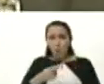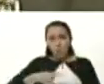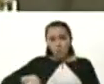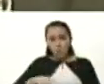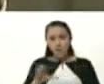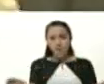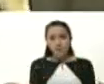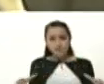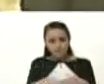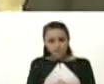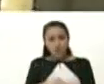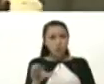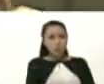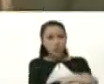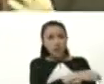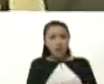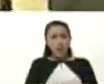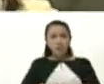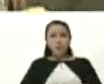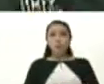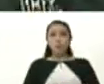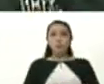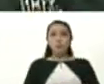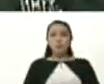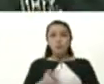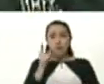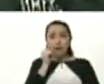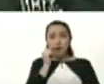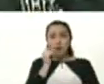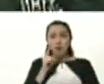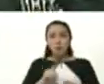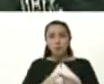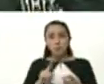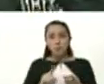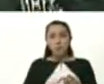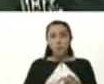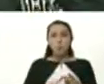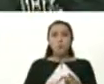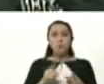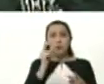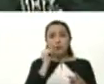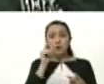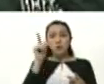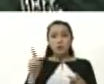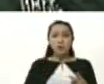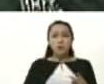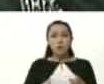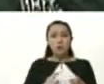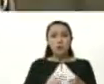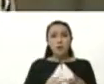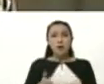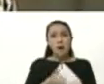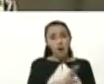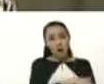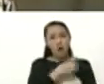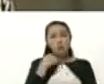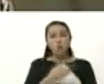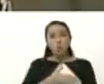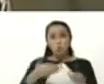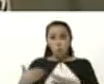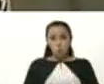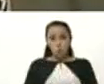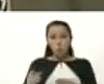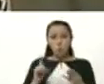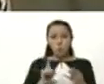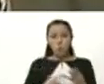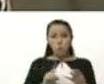de Serenata Guayanesa, a Iván Pérez Rossi, a César Pérez Rossi, al fallecido Hernán Gamboa, a Miguel